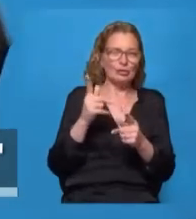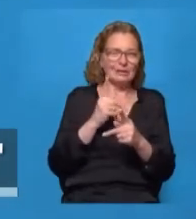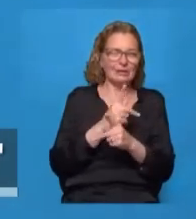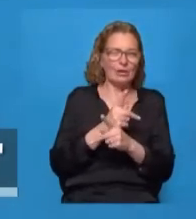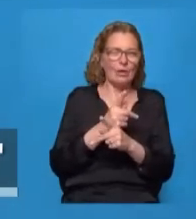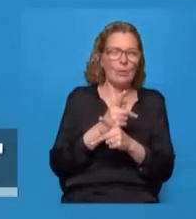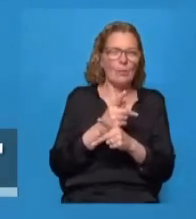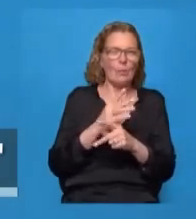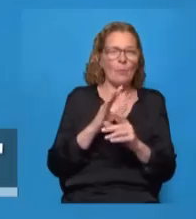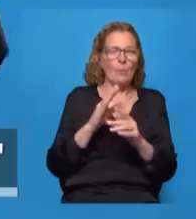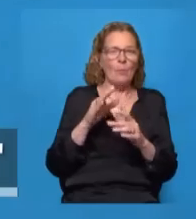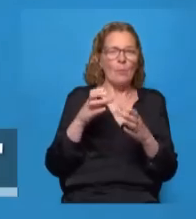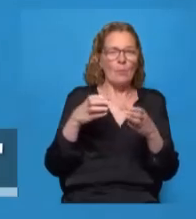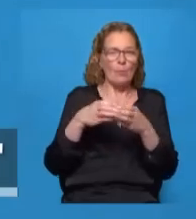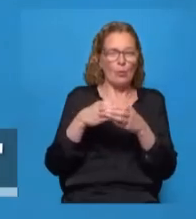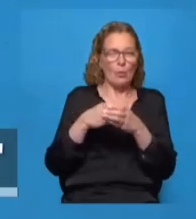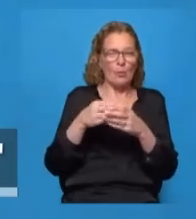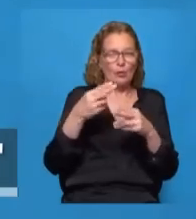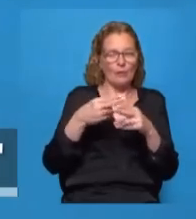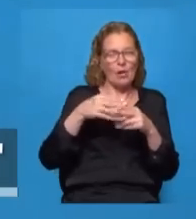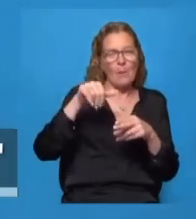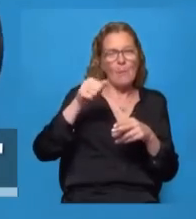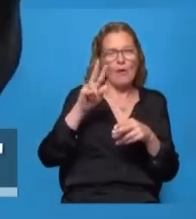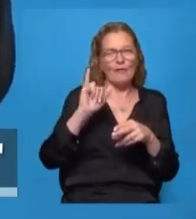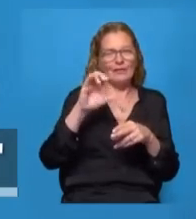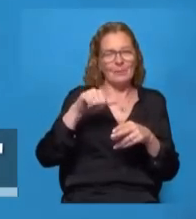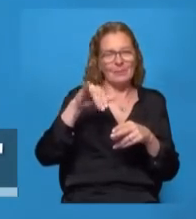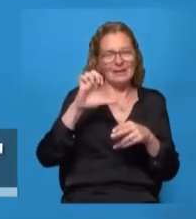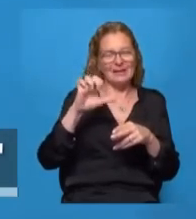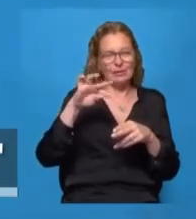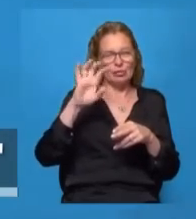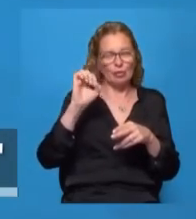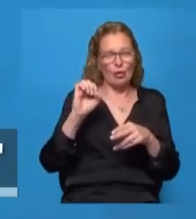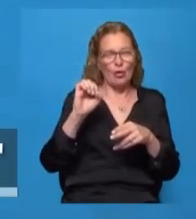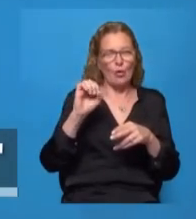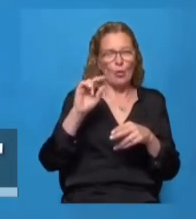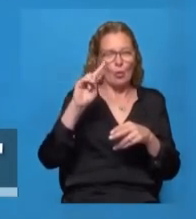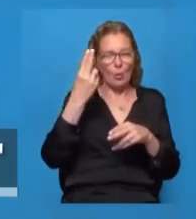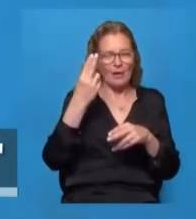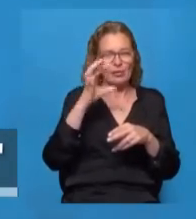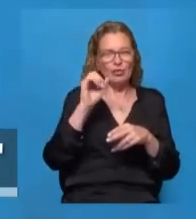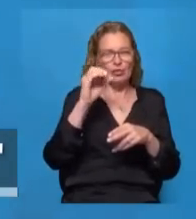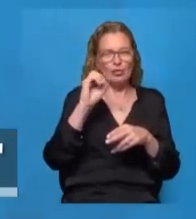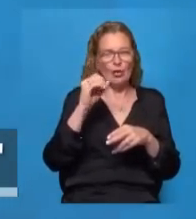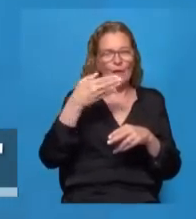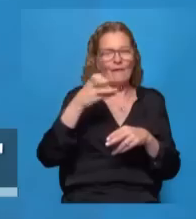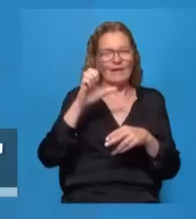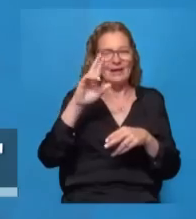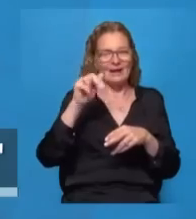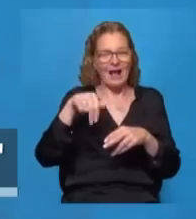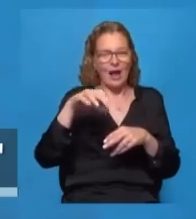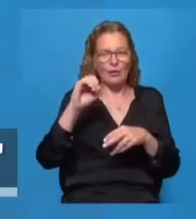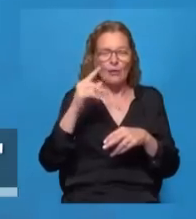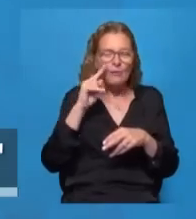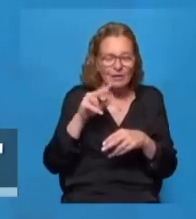uruguayo verano hay una página web nuestra movimiento Uruguay soberano por ahí se pueden conectar pueden averiguar dónde